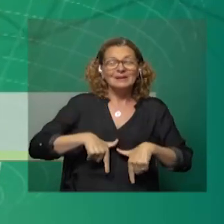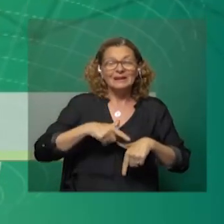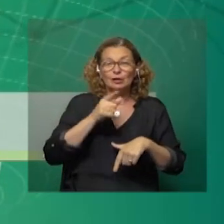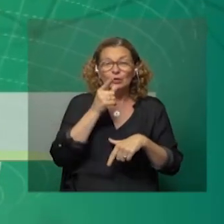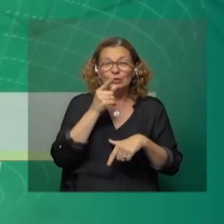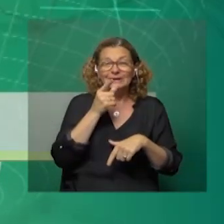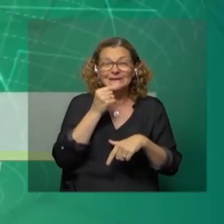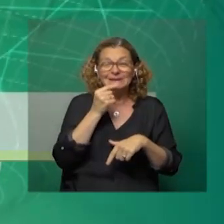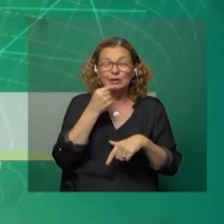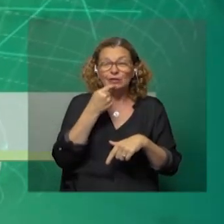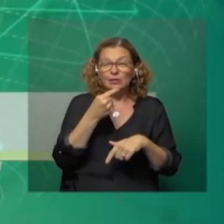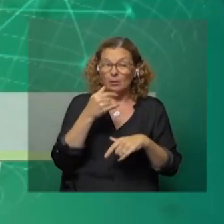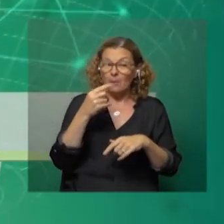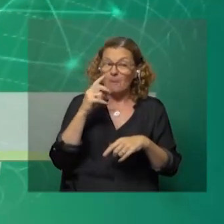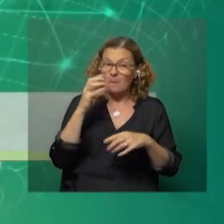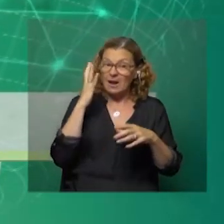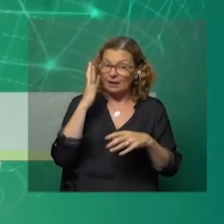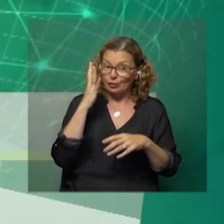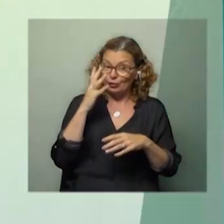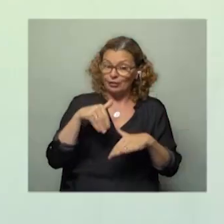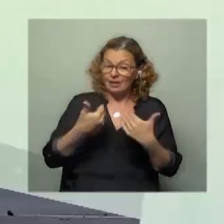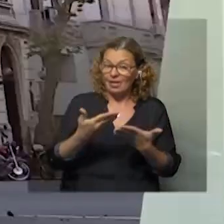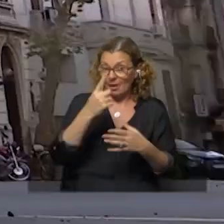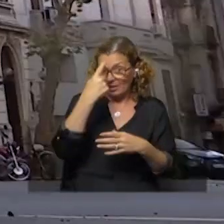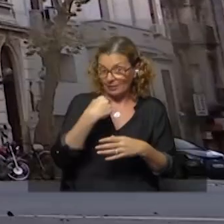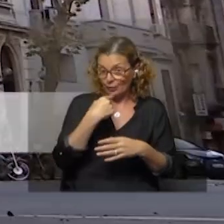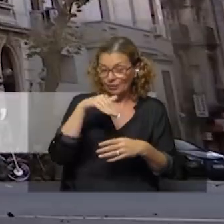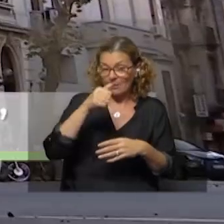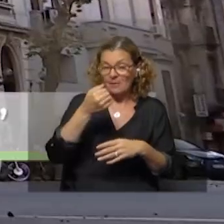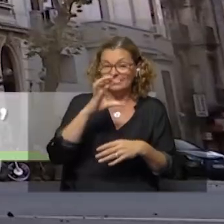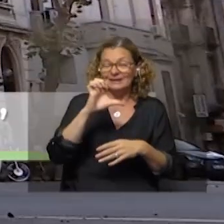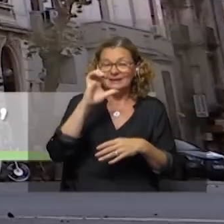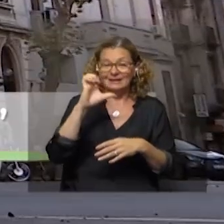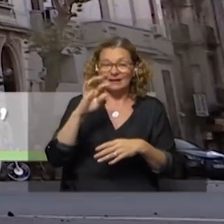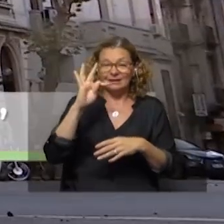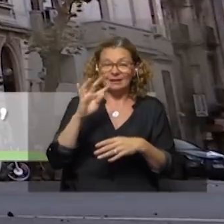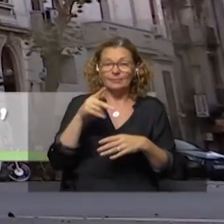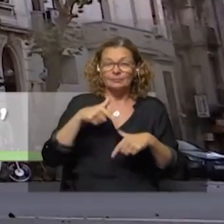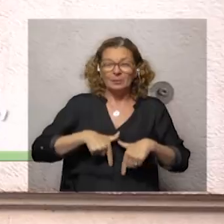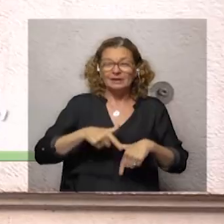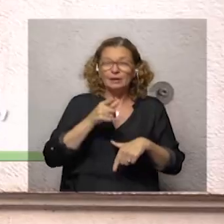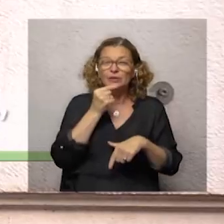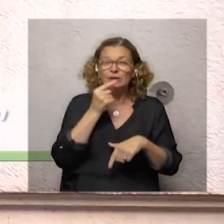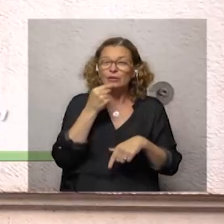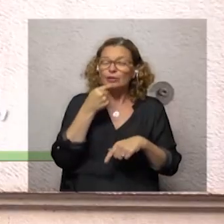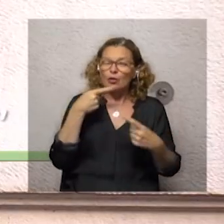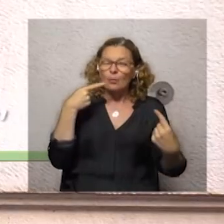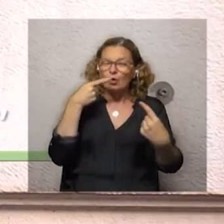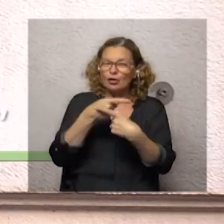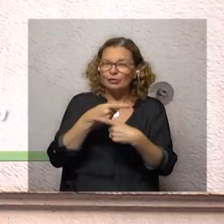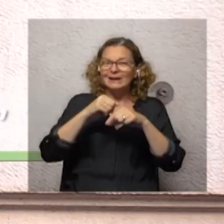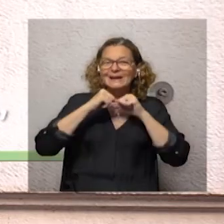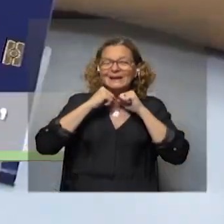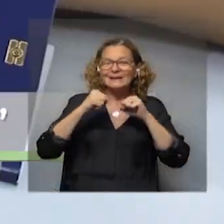marcet era un narco muy peligroso antes de entregarle el pasaporte la vicecancillar disparó contra el Ministerio del interior y afirmó que fue esa